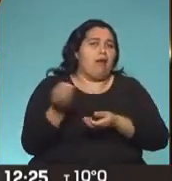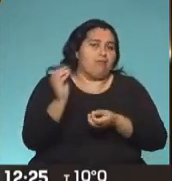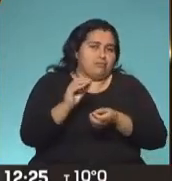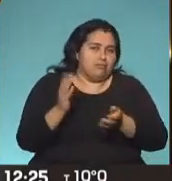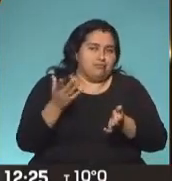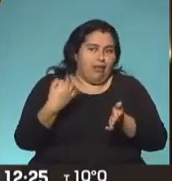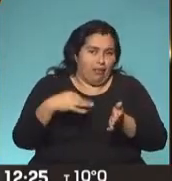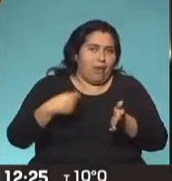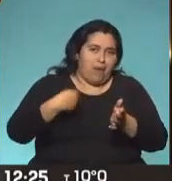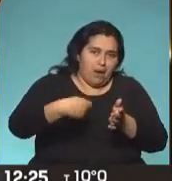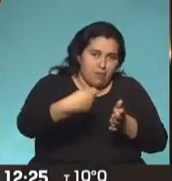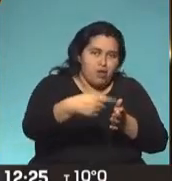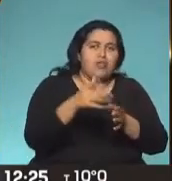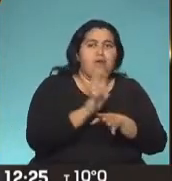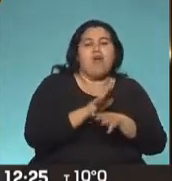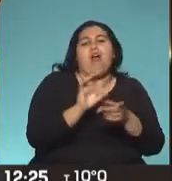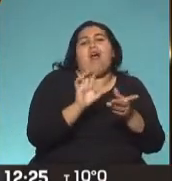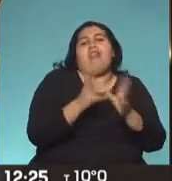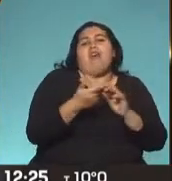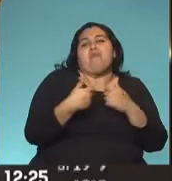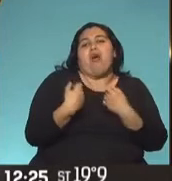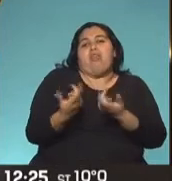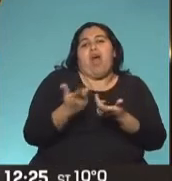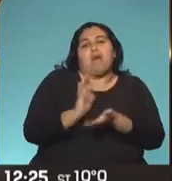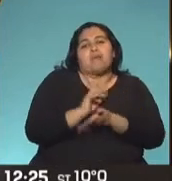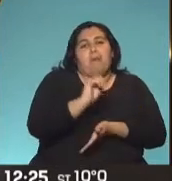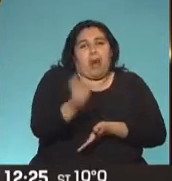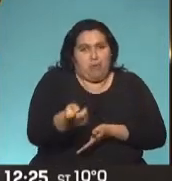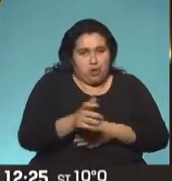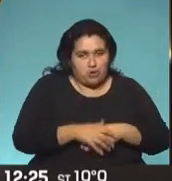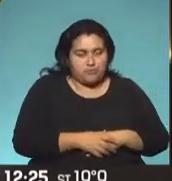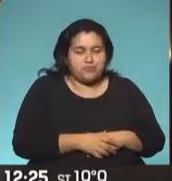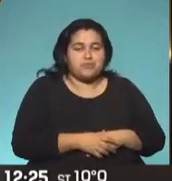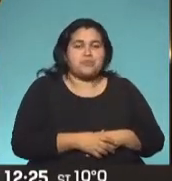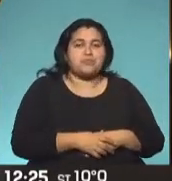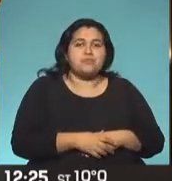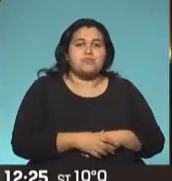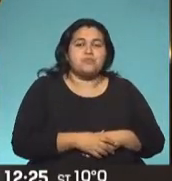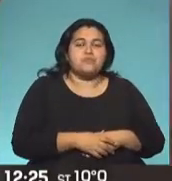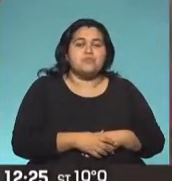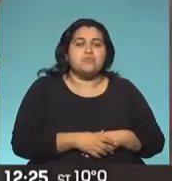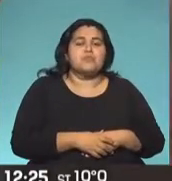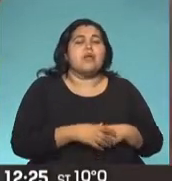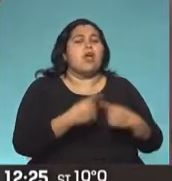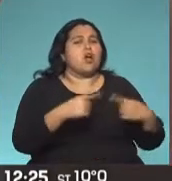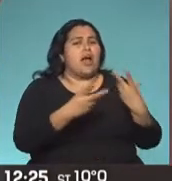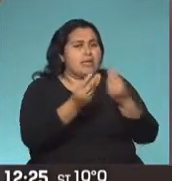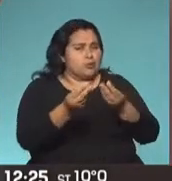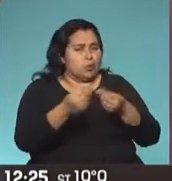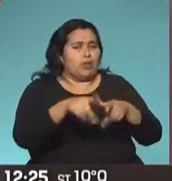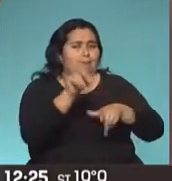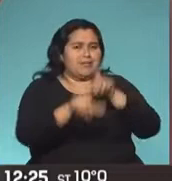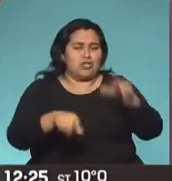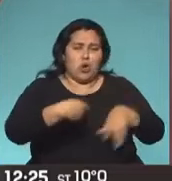a los aportes y que se premia a aquellos que cumplieron con la ley bien y los beneficios también para los jubilados de la